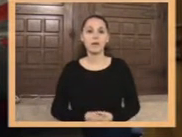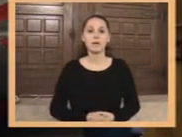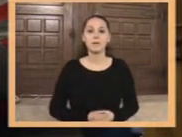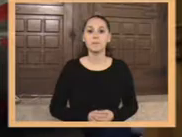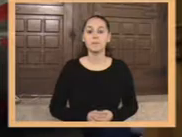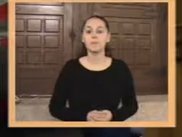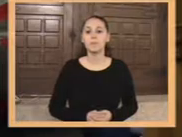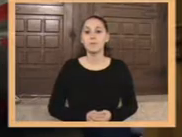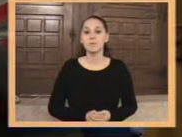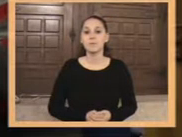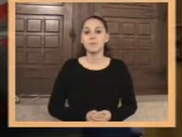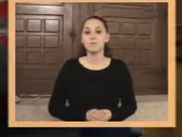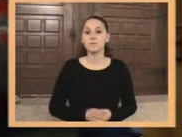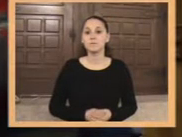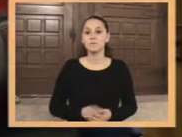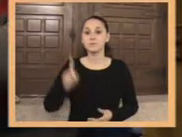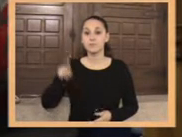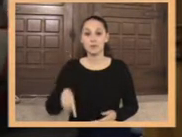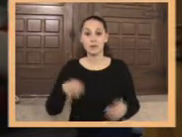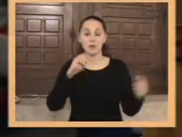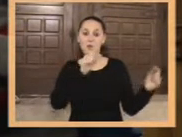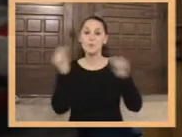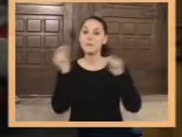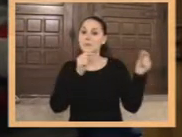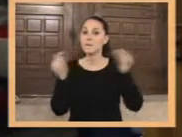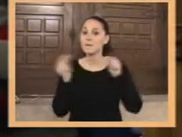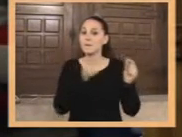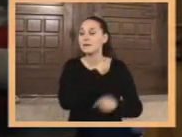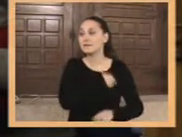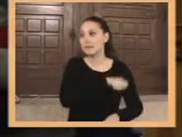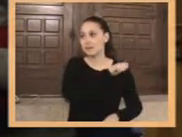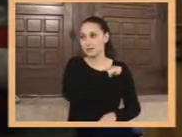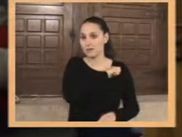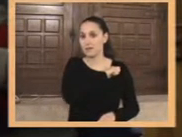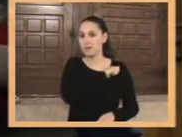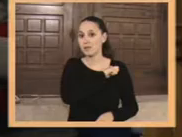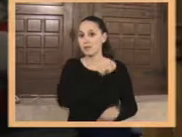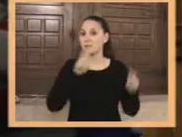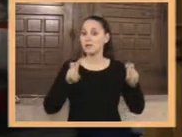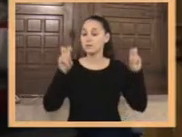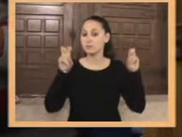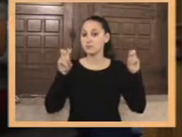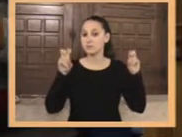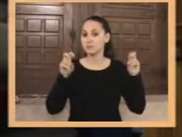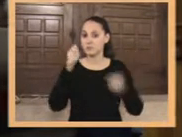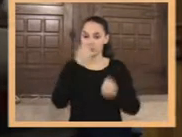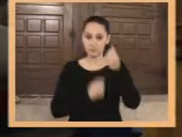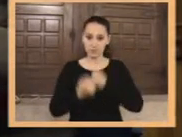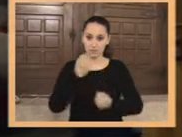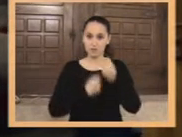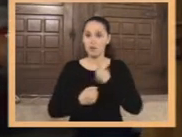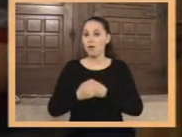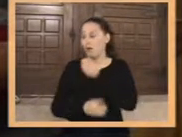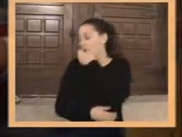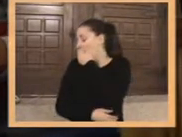debate autonómico y abogamos por un debate nacional sobre financiación municipal. Yo creo que tampoco es nada, no